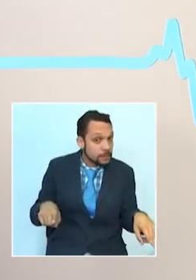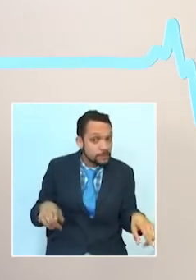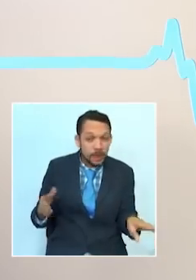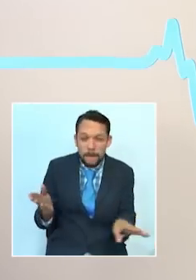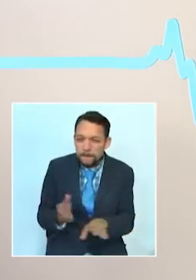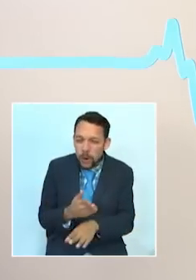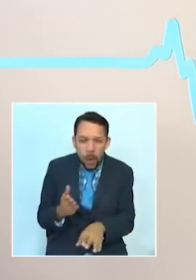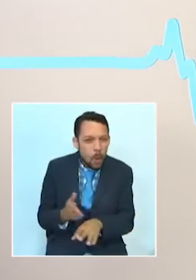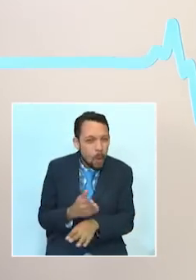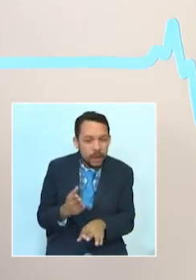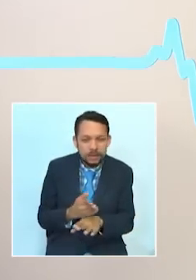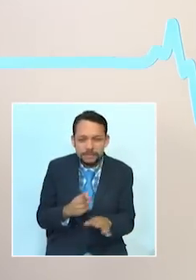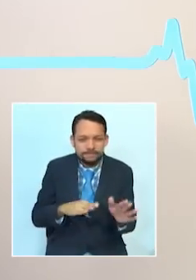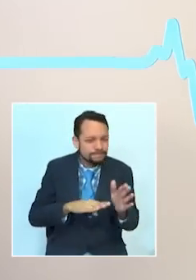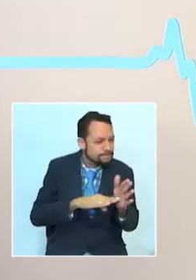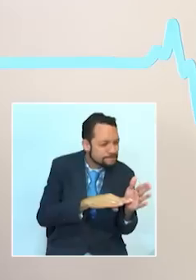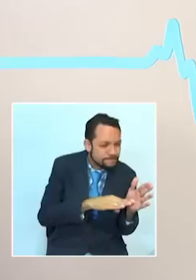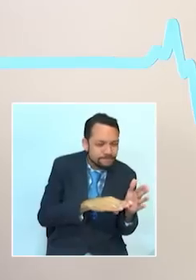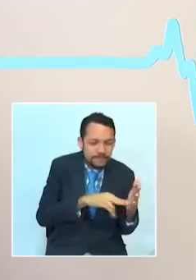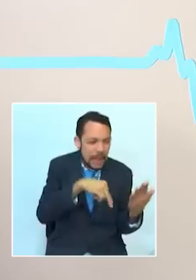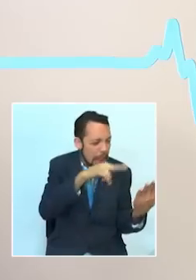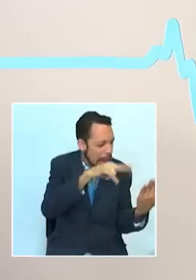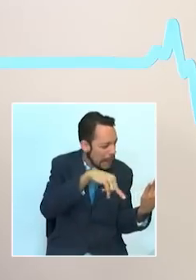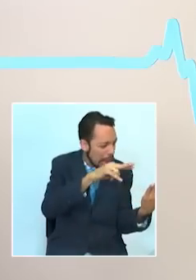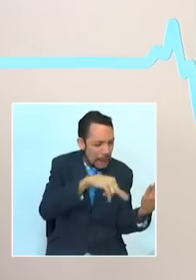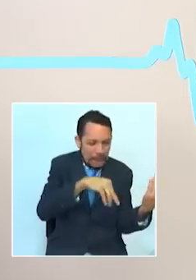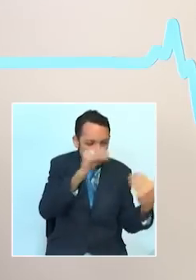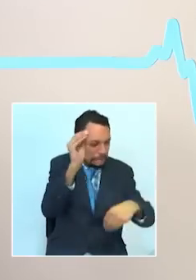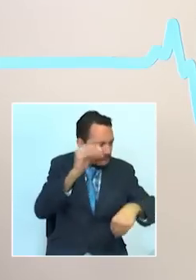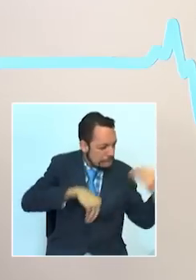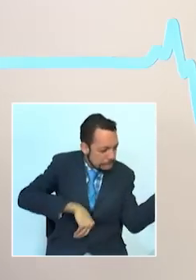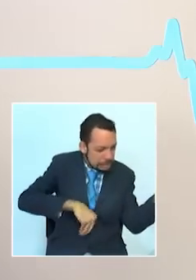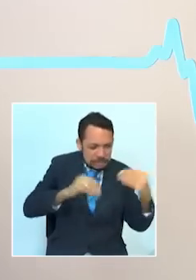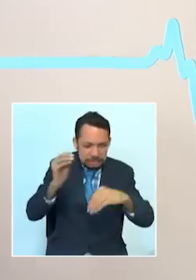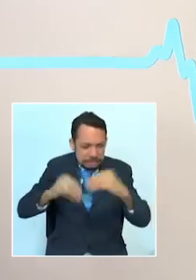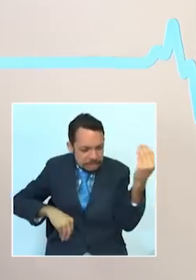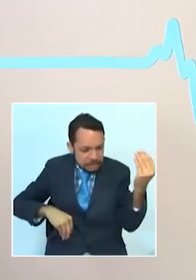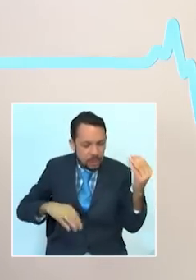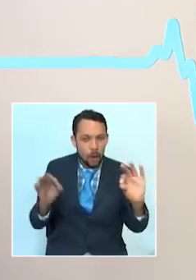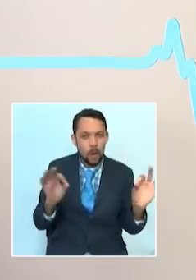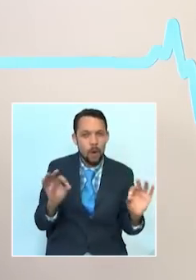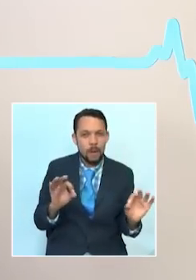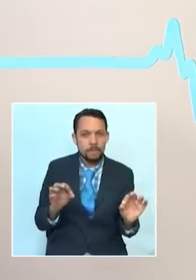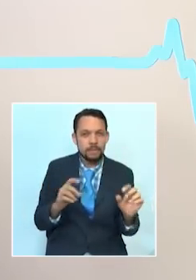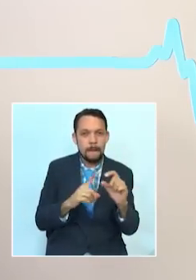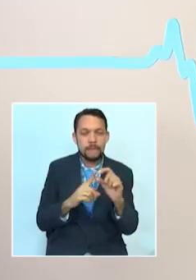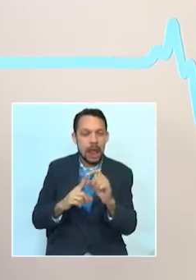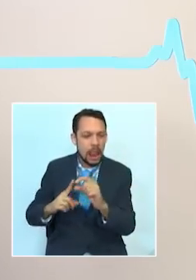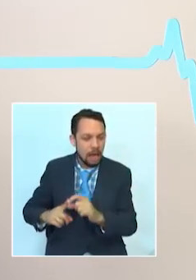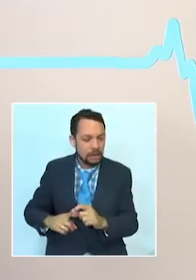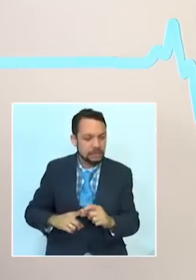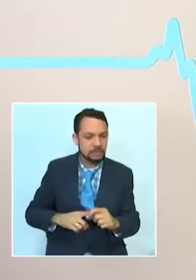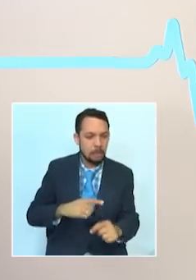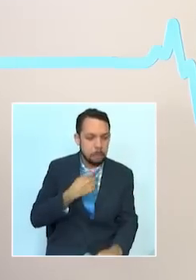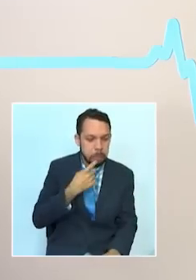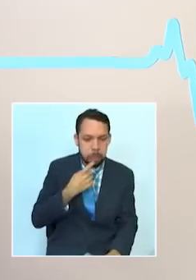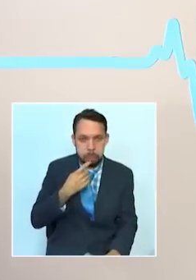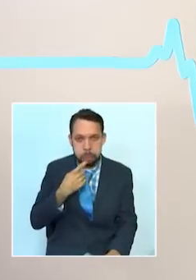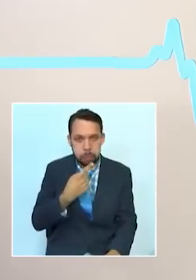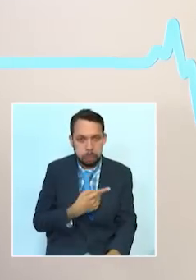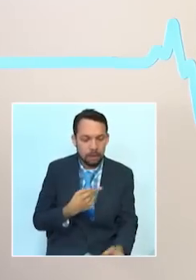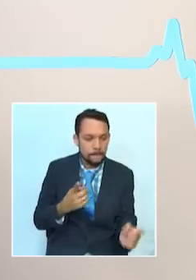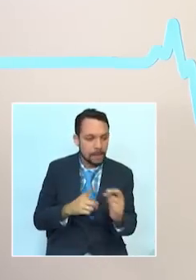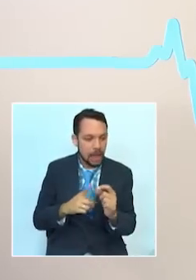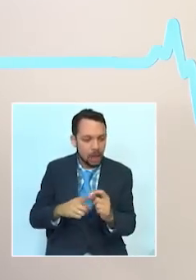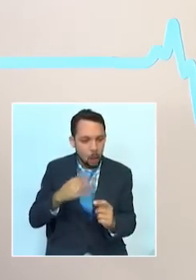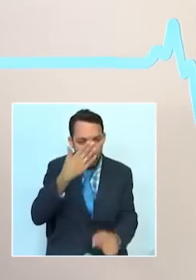eh en la lectura o en la forma como habla también hay dificultad para aprender entonces Si vemos que la persona